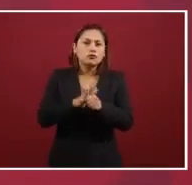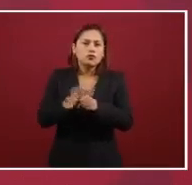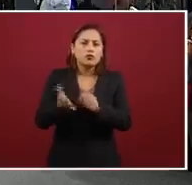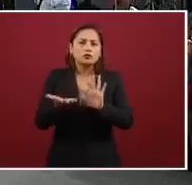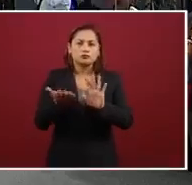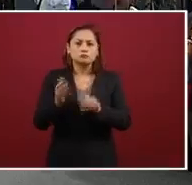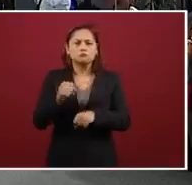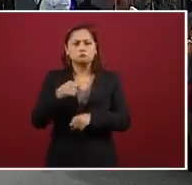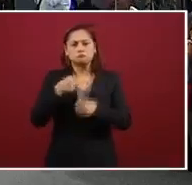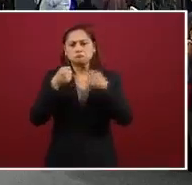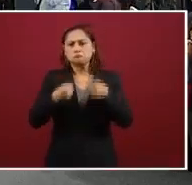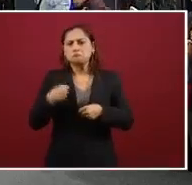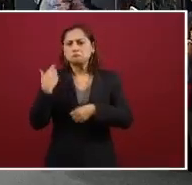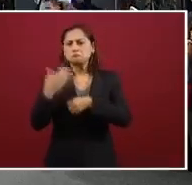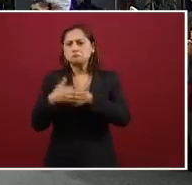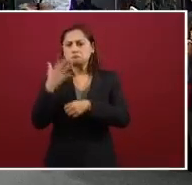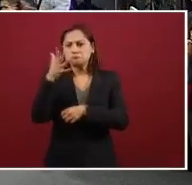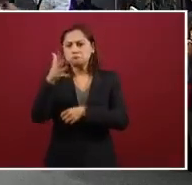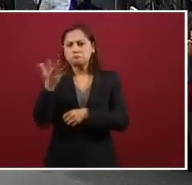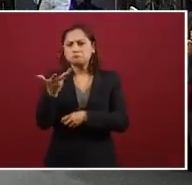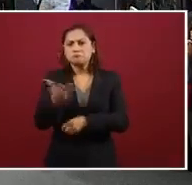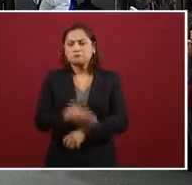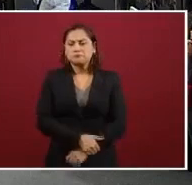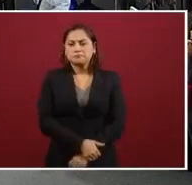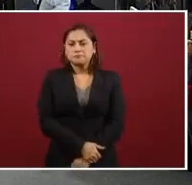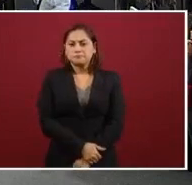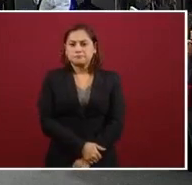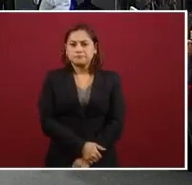gracias. ¿Tú?